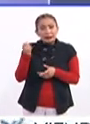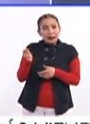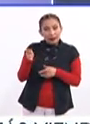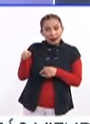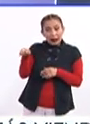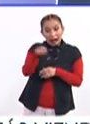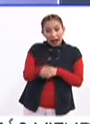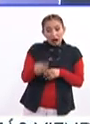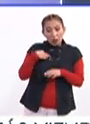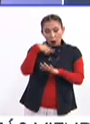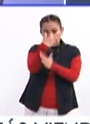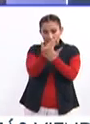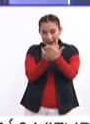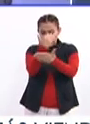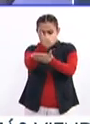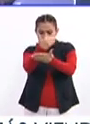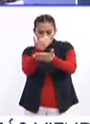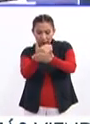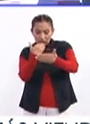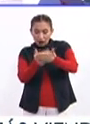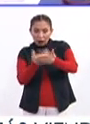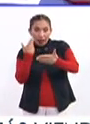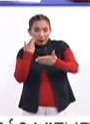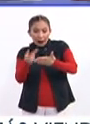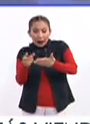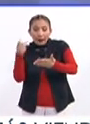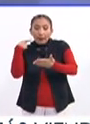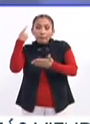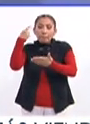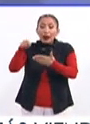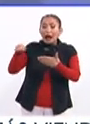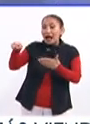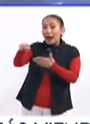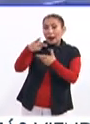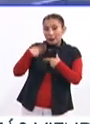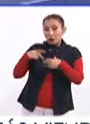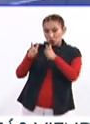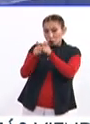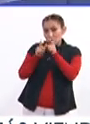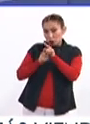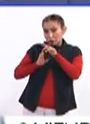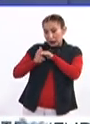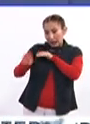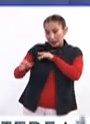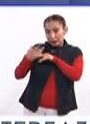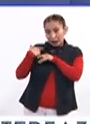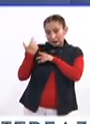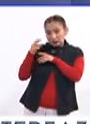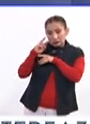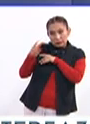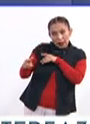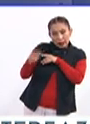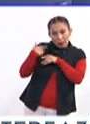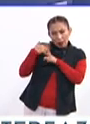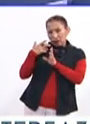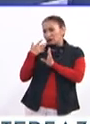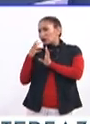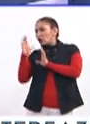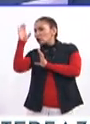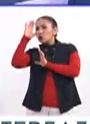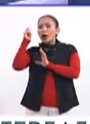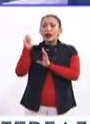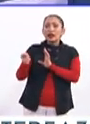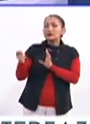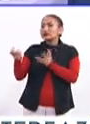que el registro o el hacer trabajo para las migraciones, unas migraciones desde la perspectiva